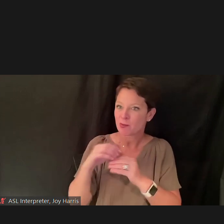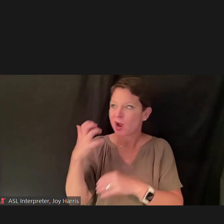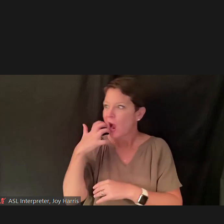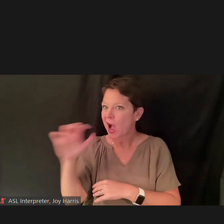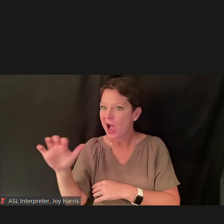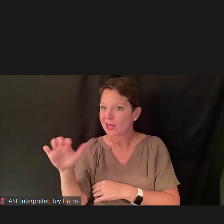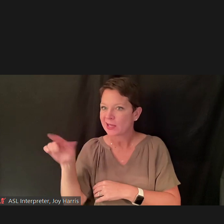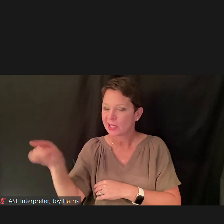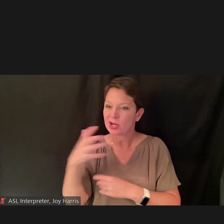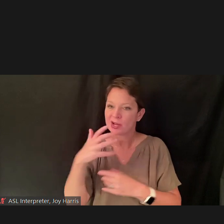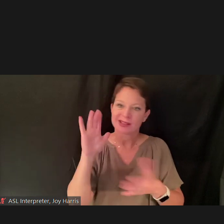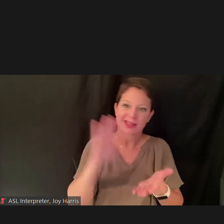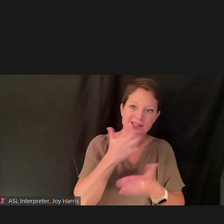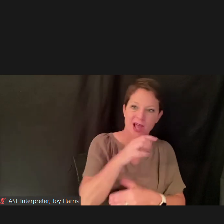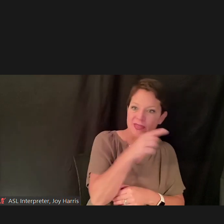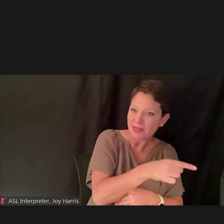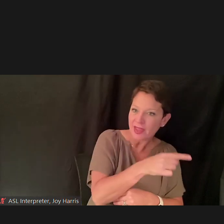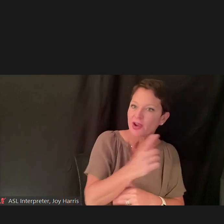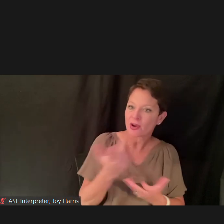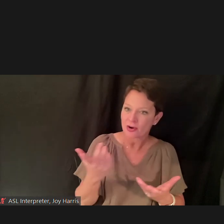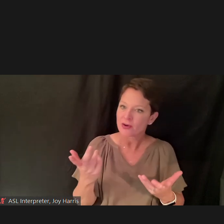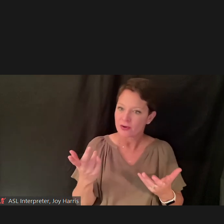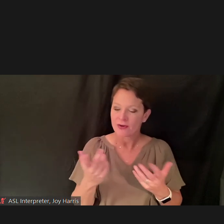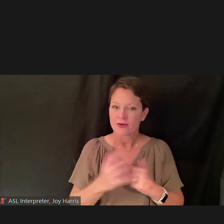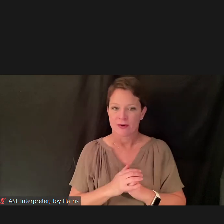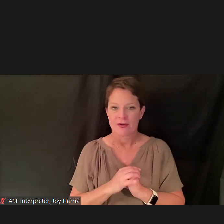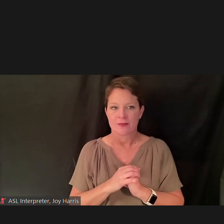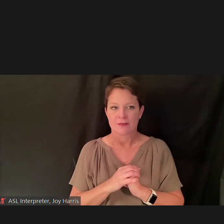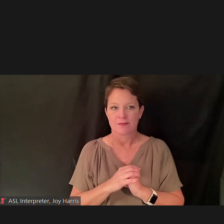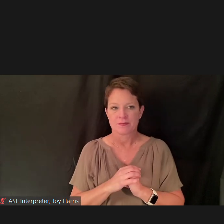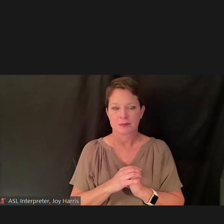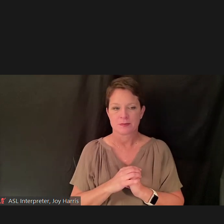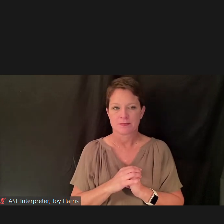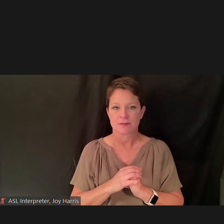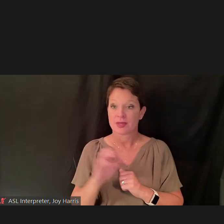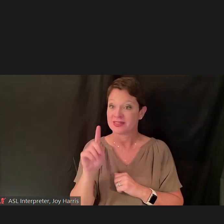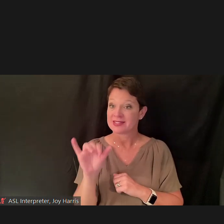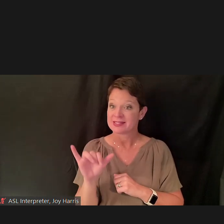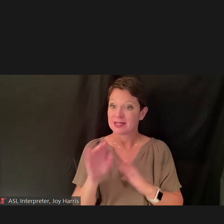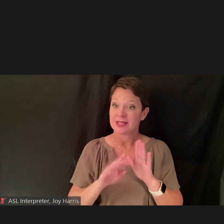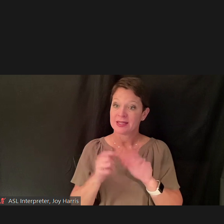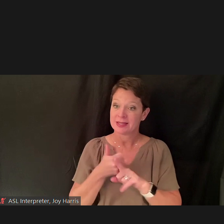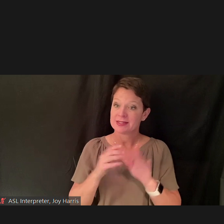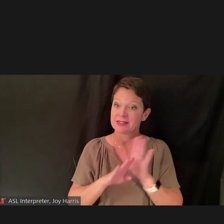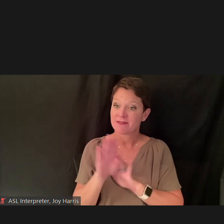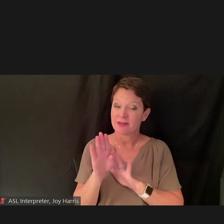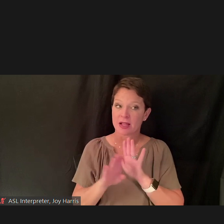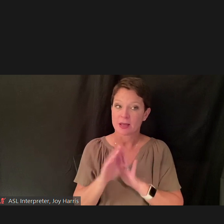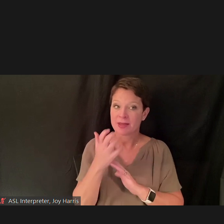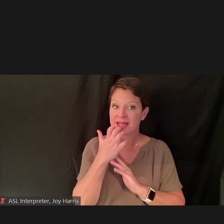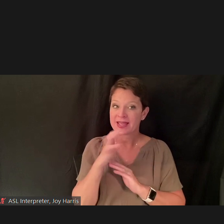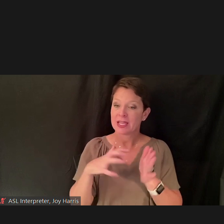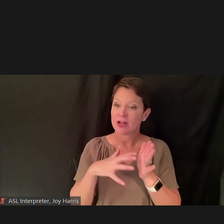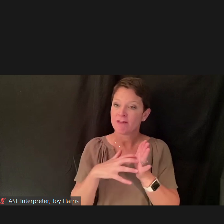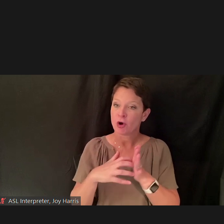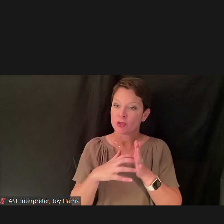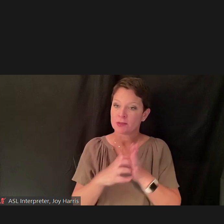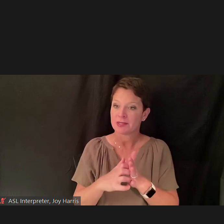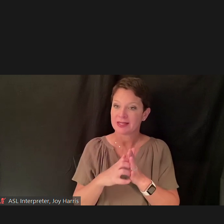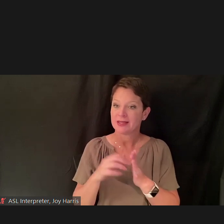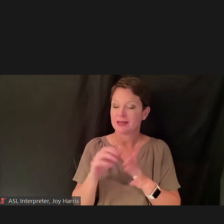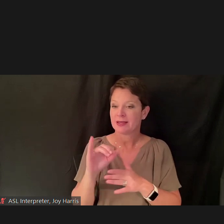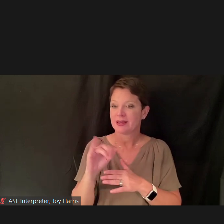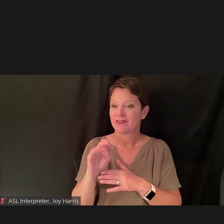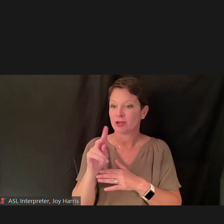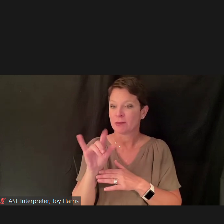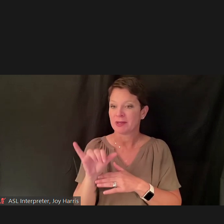con algunas áreas y vecindarios siendo más calientes que otros. Así que la